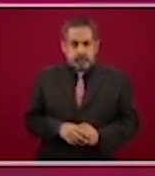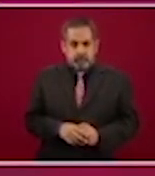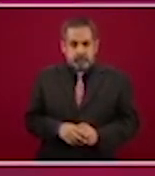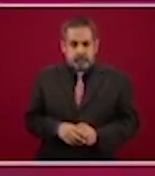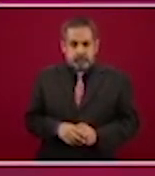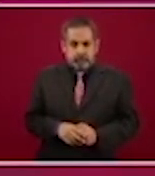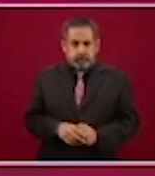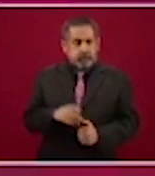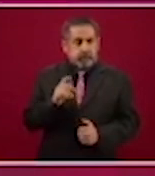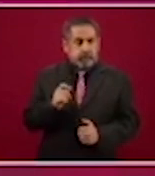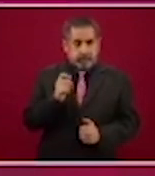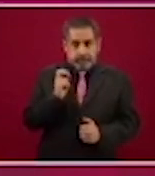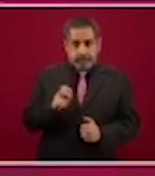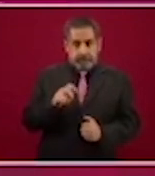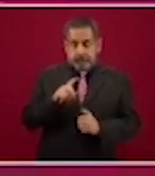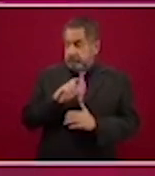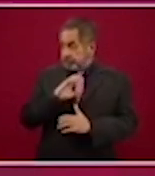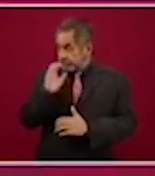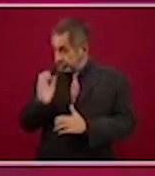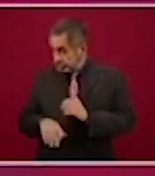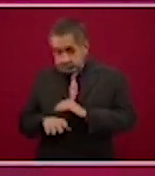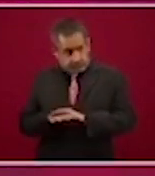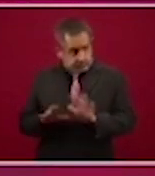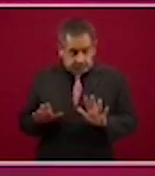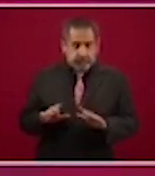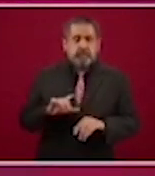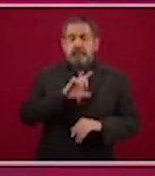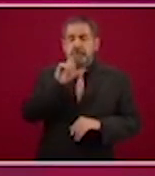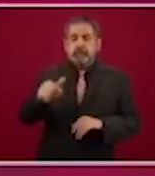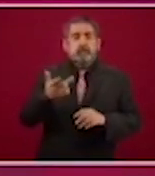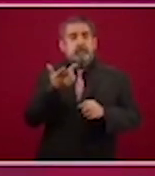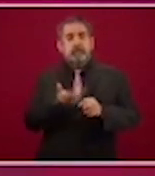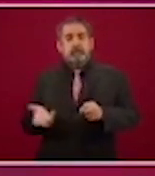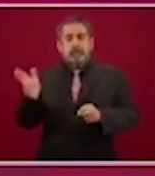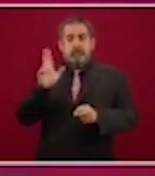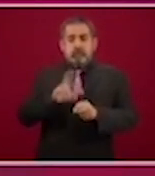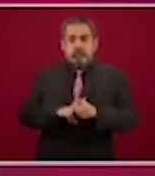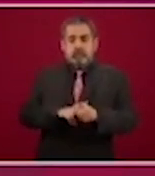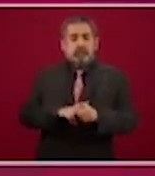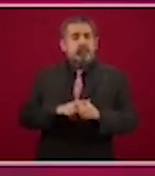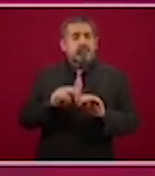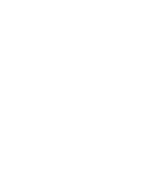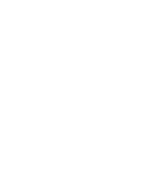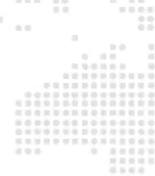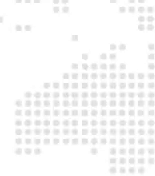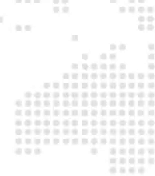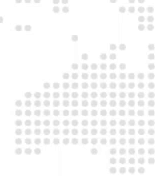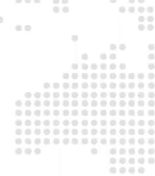destine a ser un hospital de especialidades.